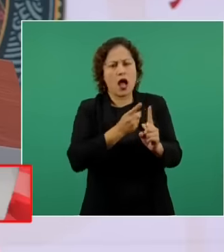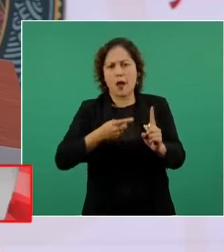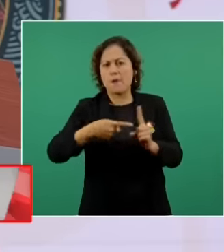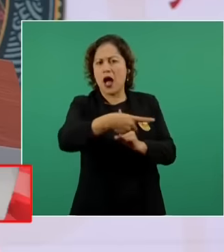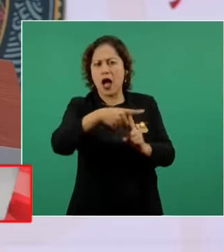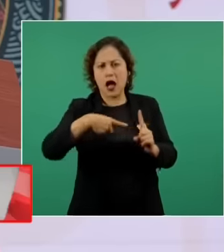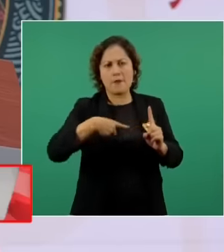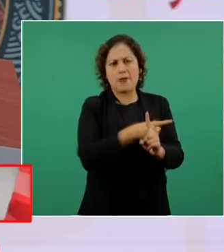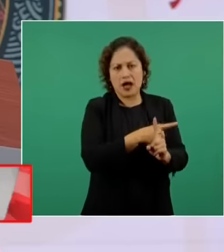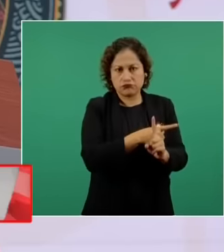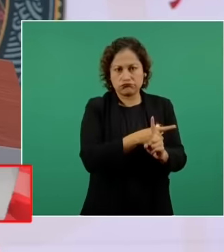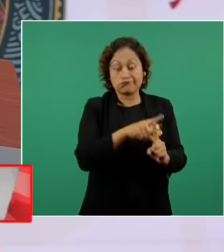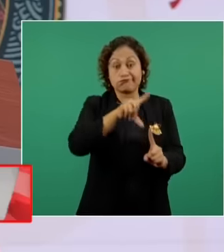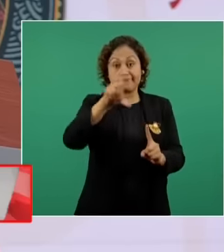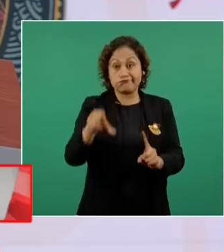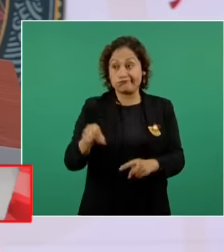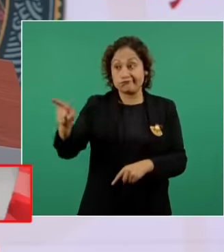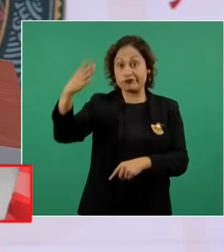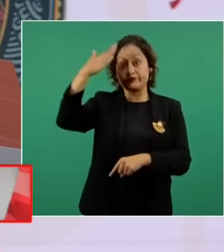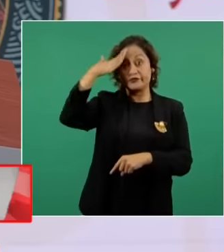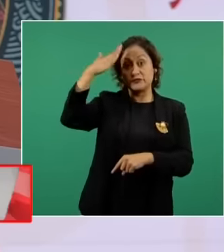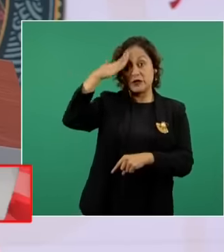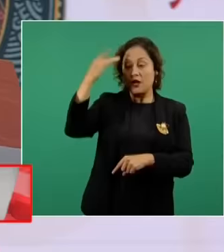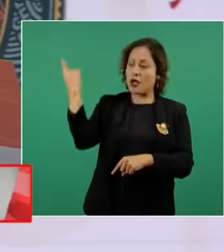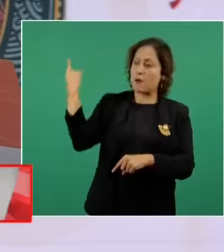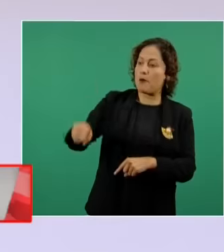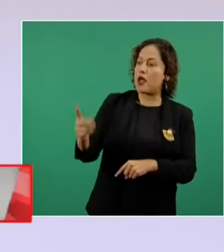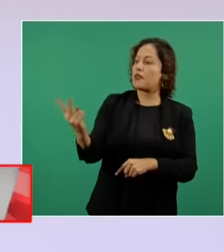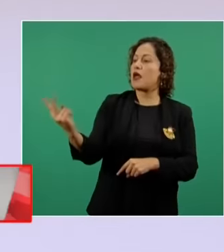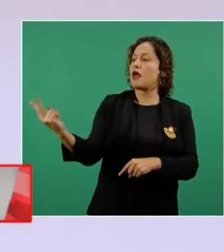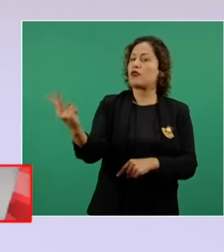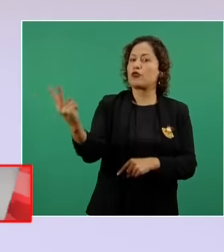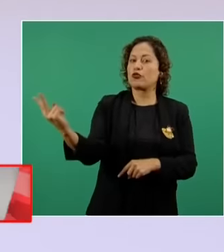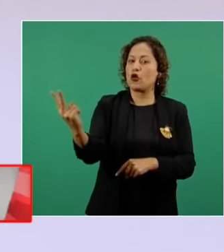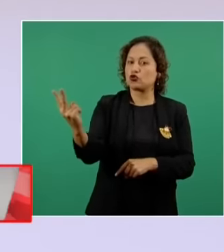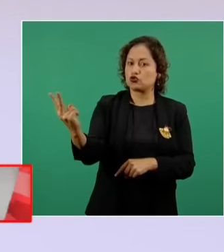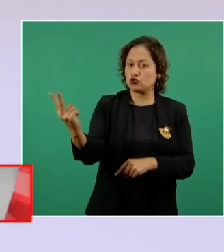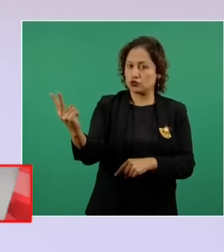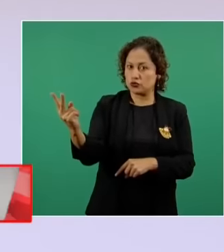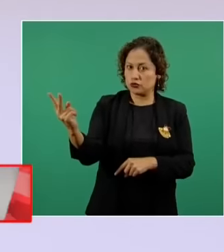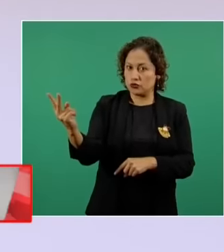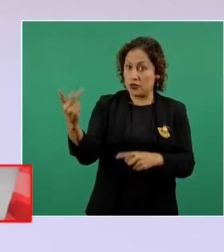que ordenar a 2 de ellos que le pusieran las bocas de los fusiles